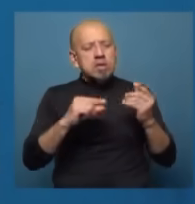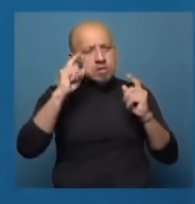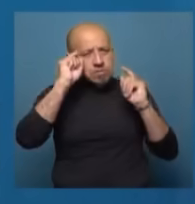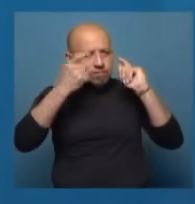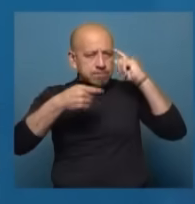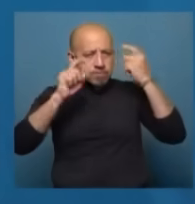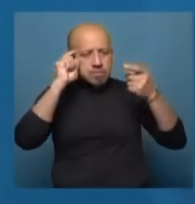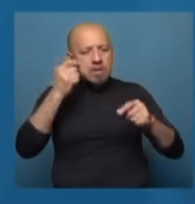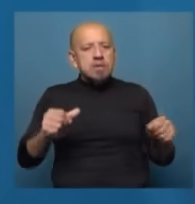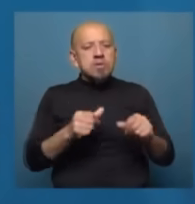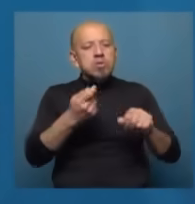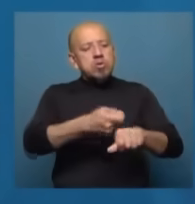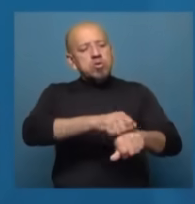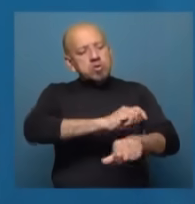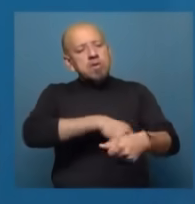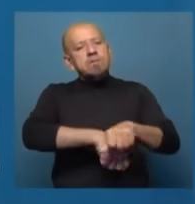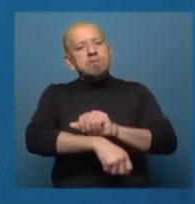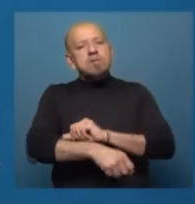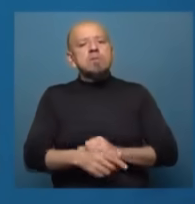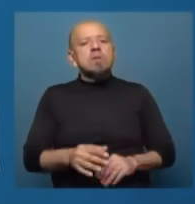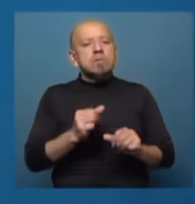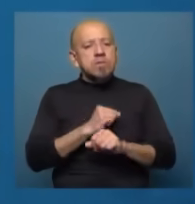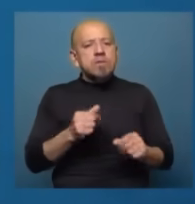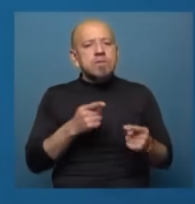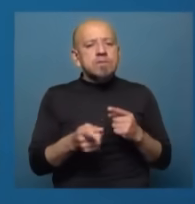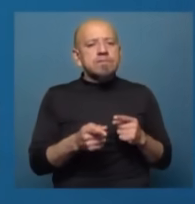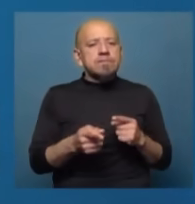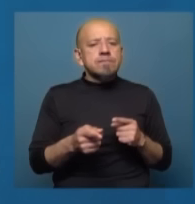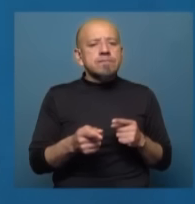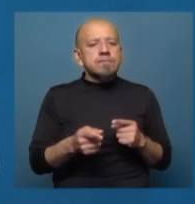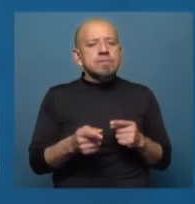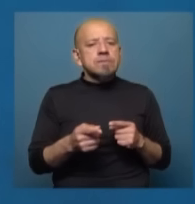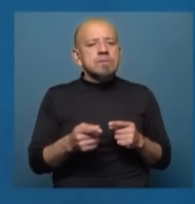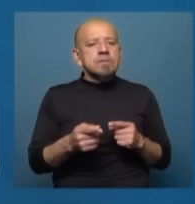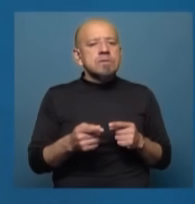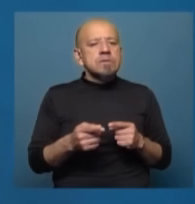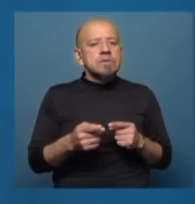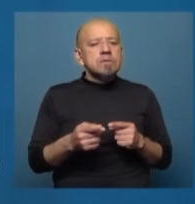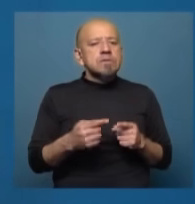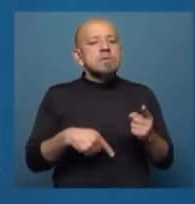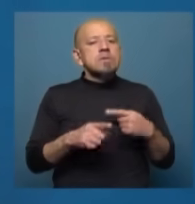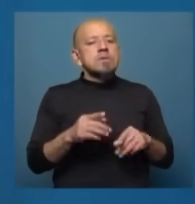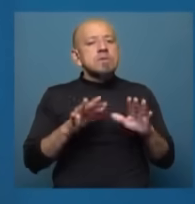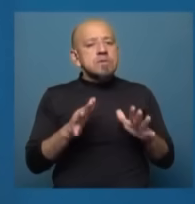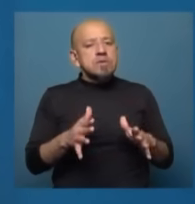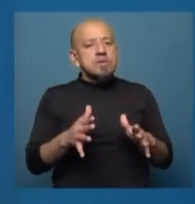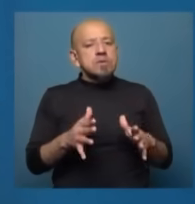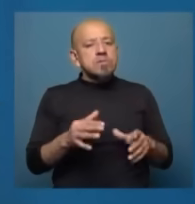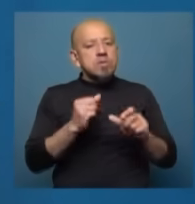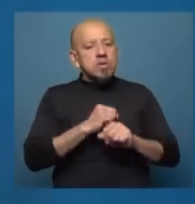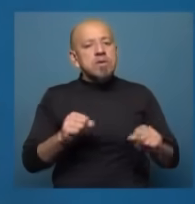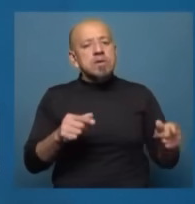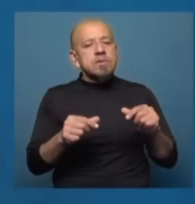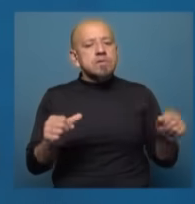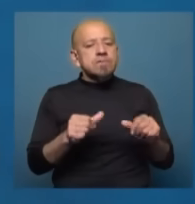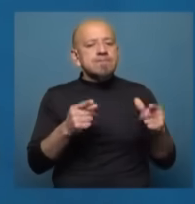enorme que hicieron para poder estar eh lo más al día en el estudio de lo